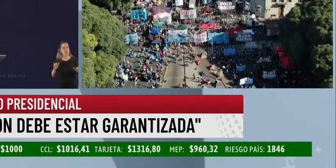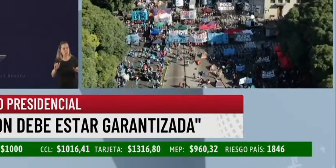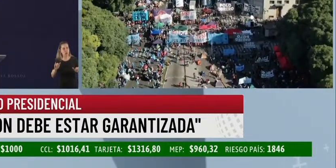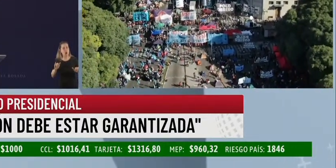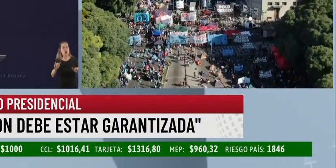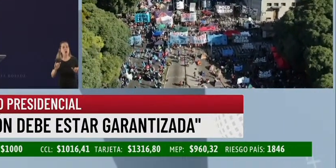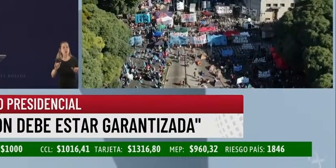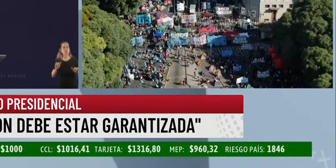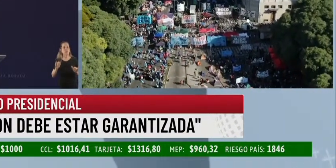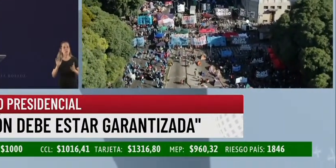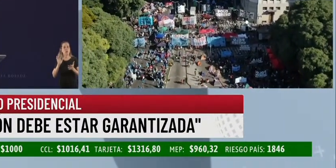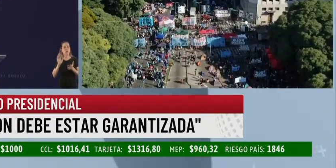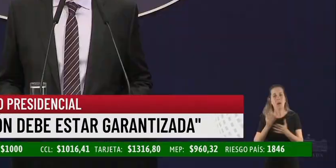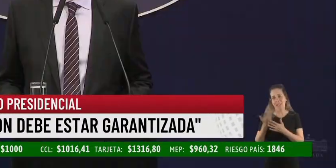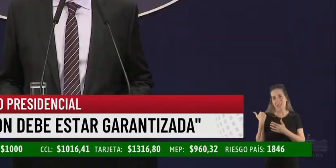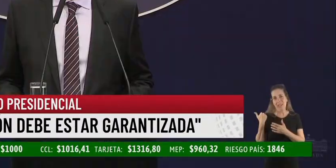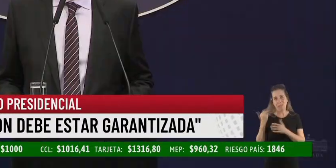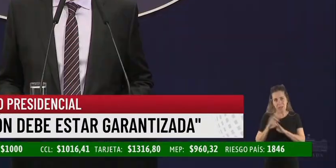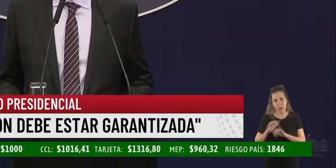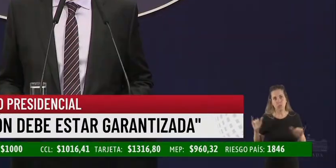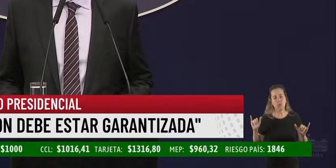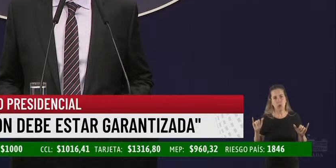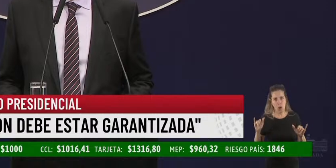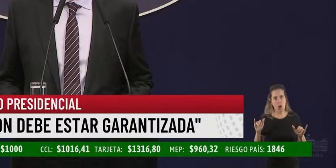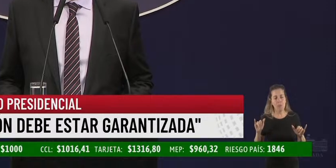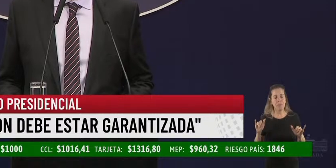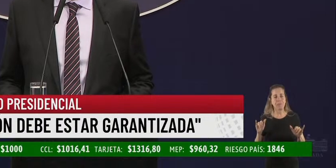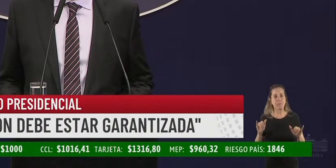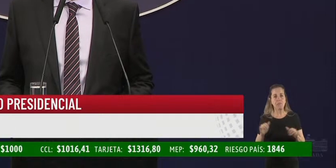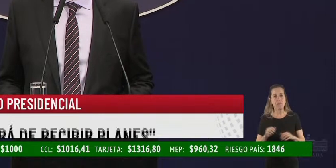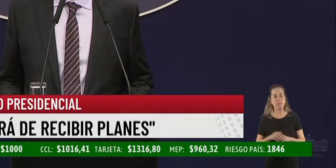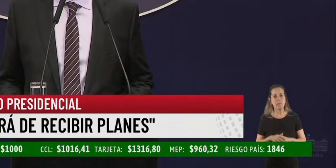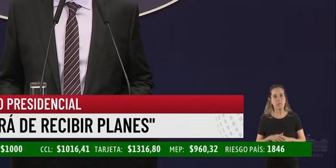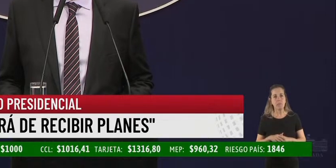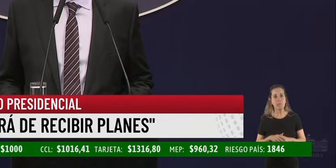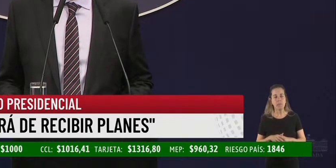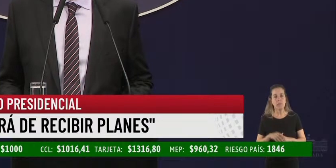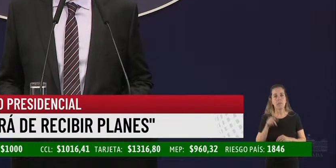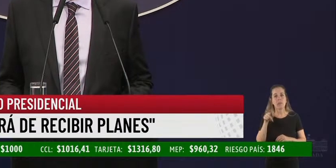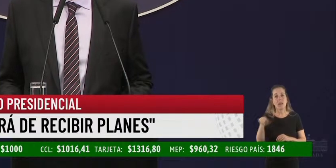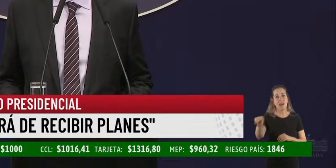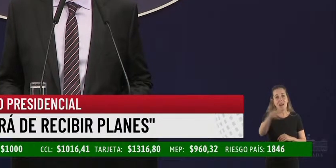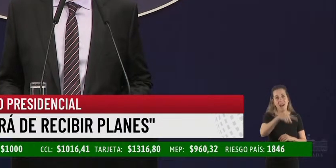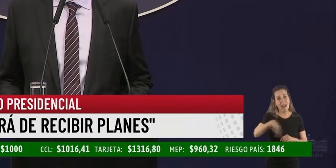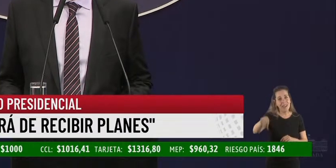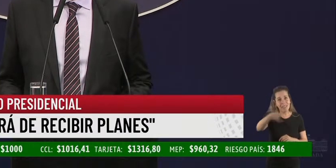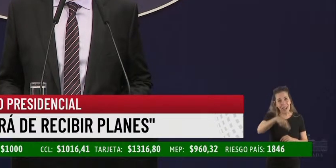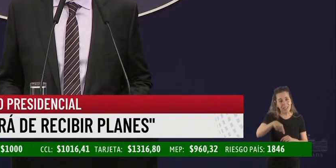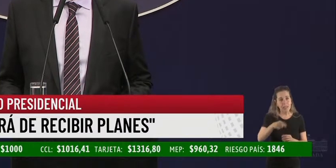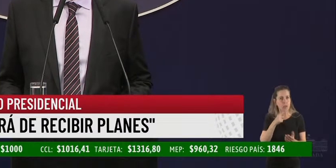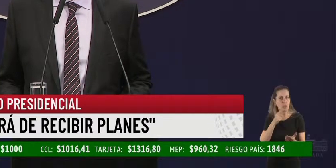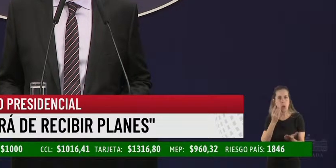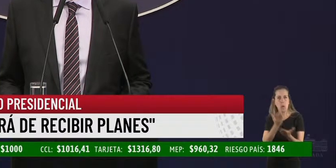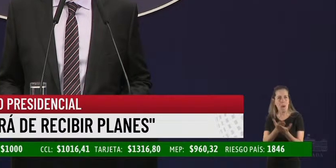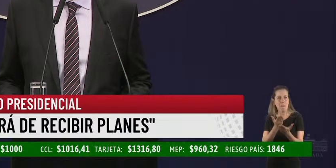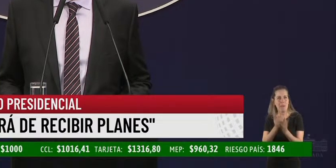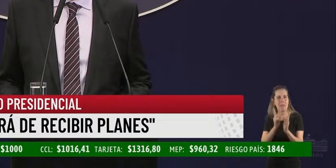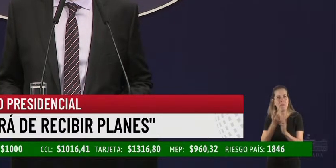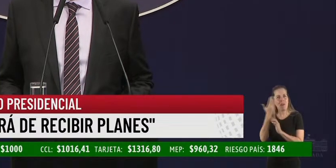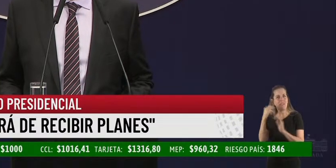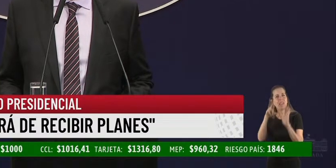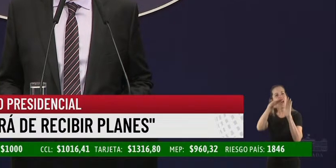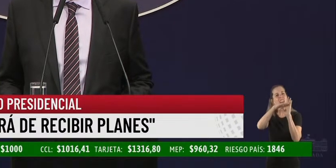petelo el día de ayer no Solo que no se les va a pedir los requerimientos que hasta ahora se